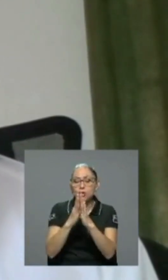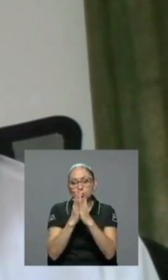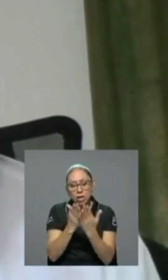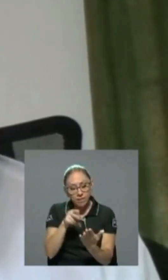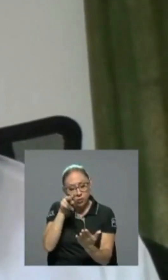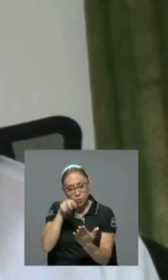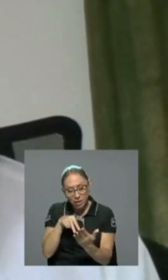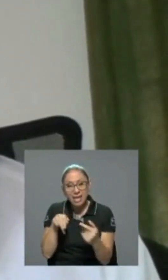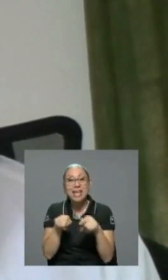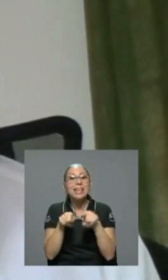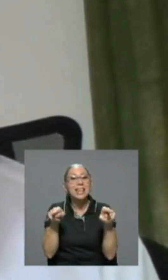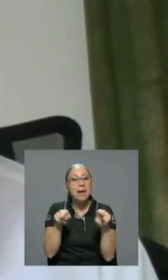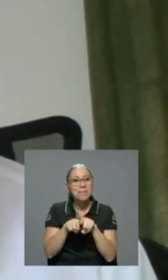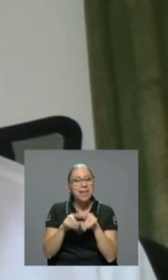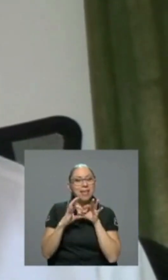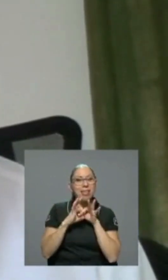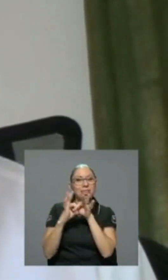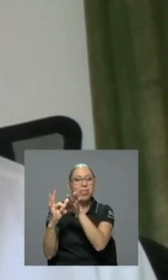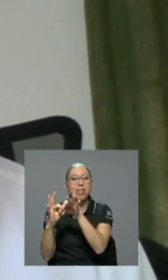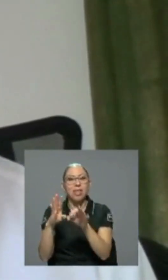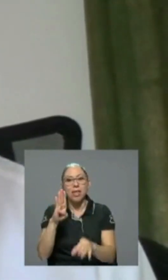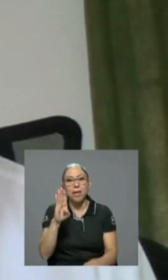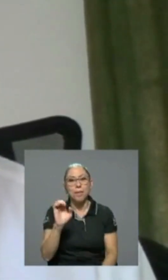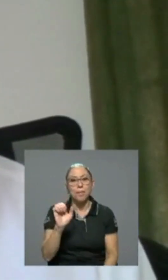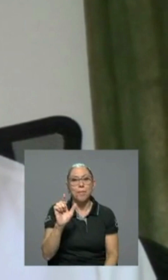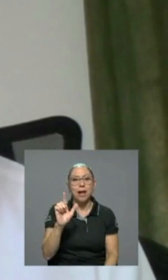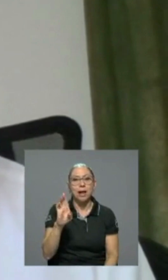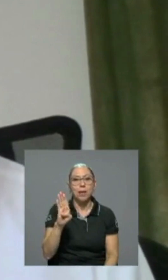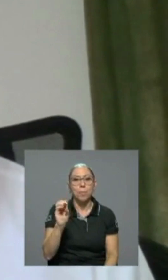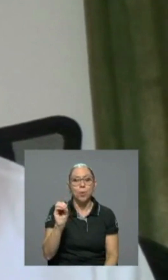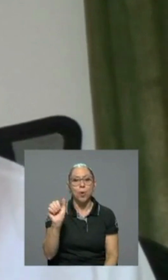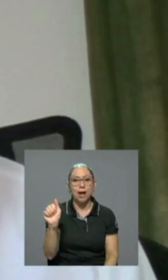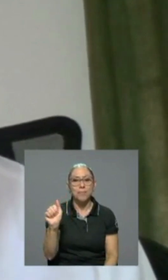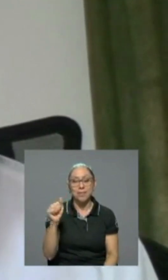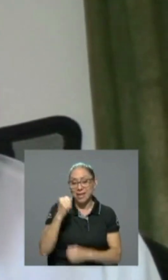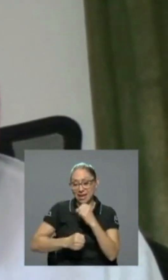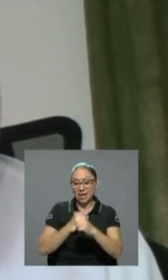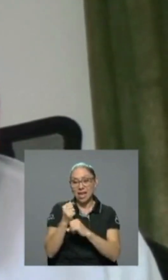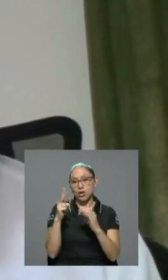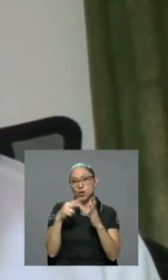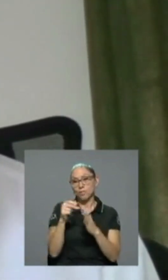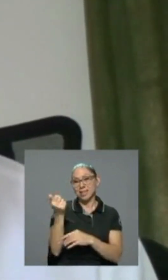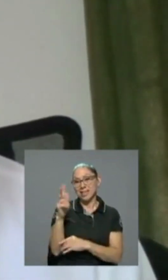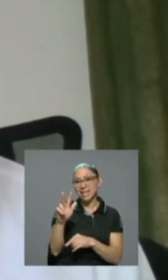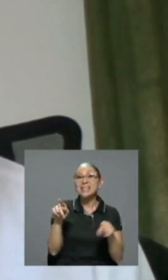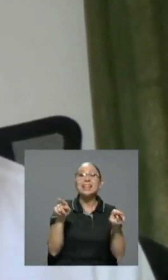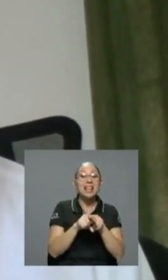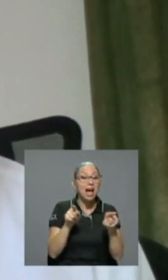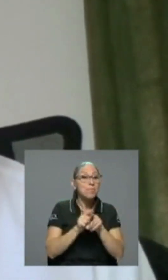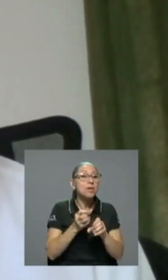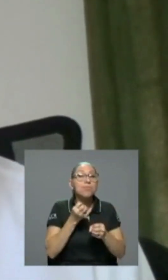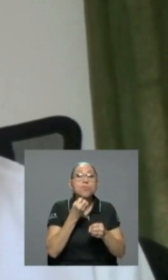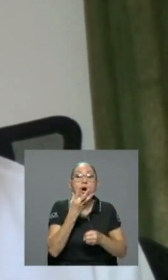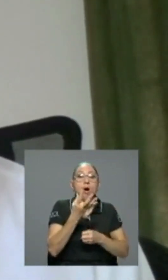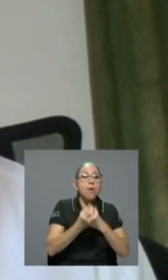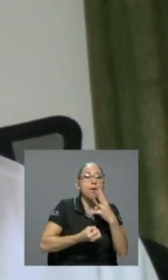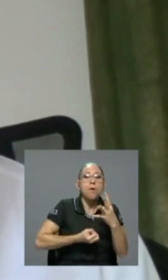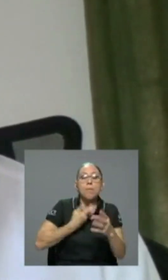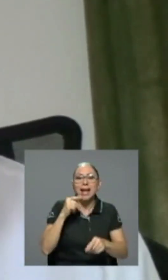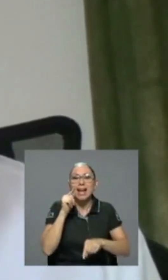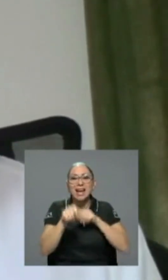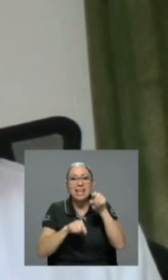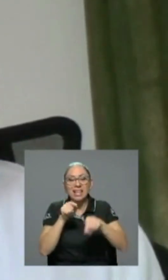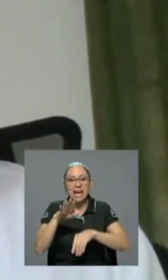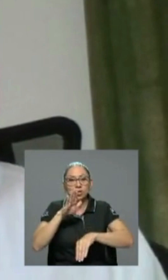las referencias a Balboa. Entonces, esto en 2013 también hubo voces críticas pues sobre la